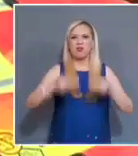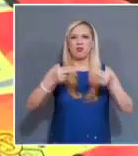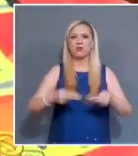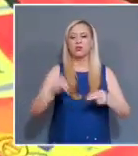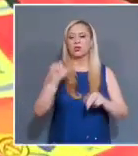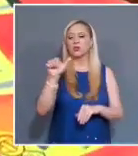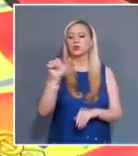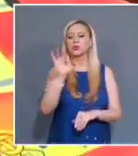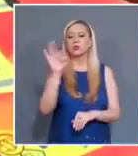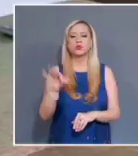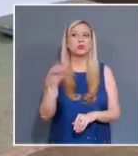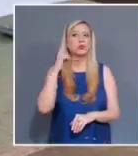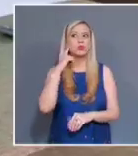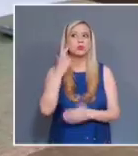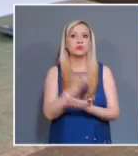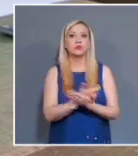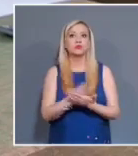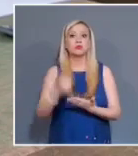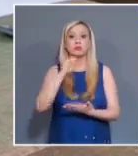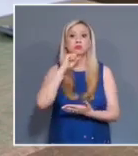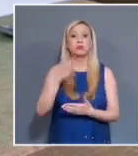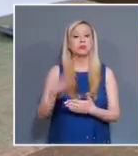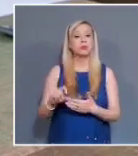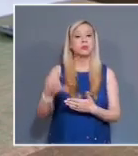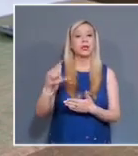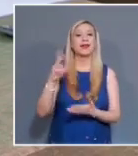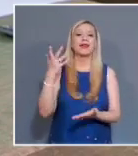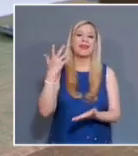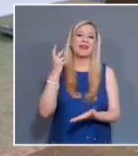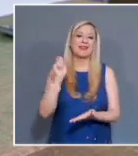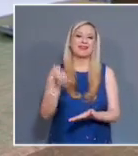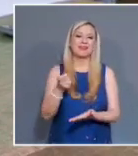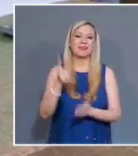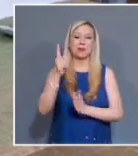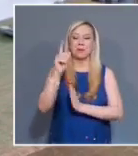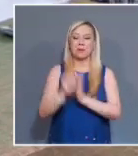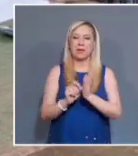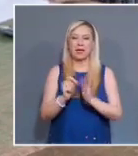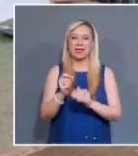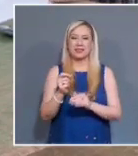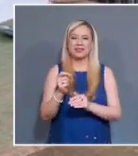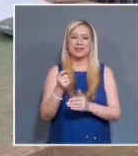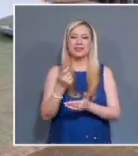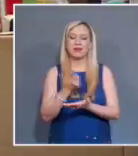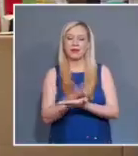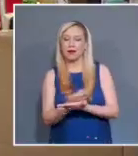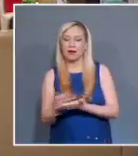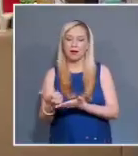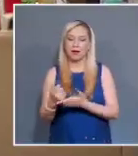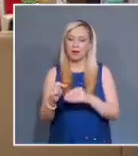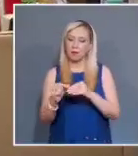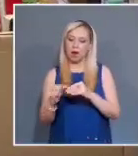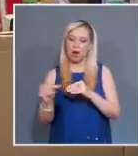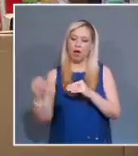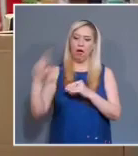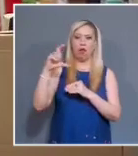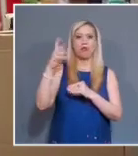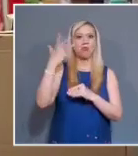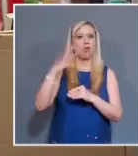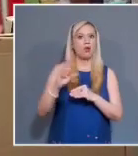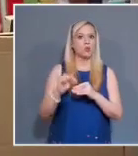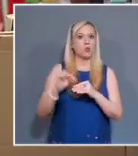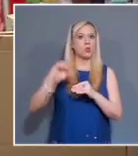salarios mínimos y el 42% con 1 a 2 salarios mínimos. Según los resultados de los índices globales